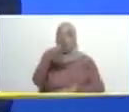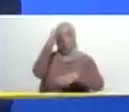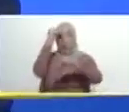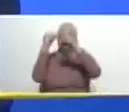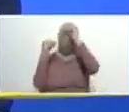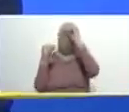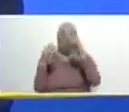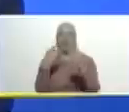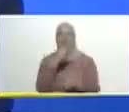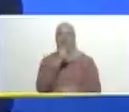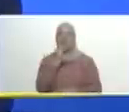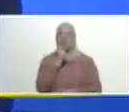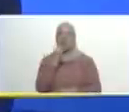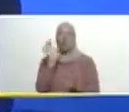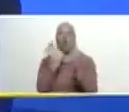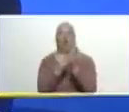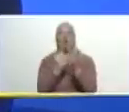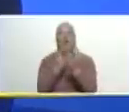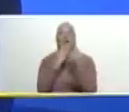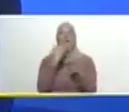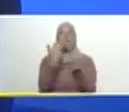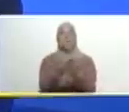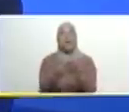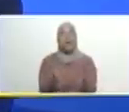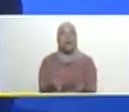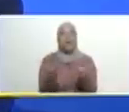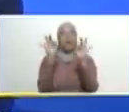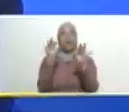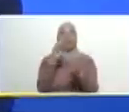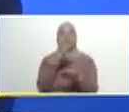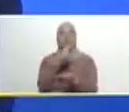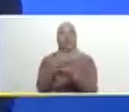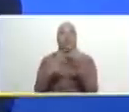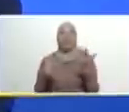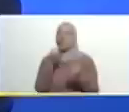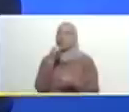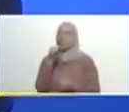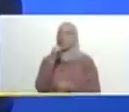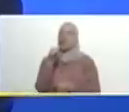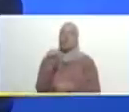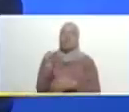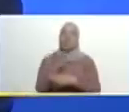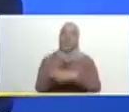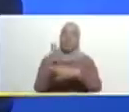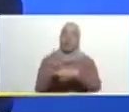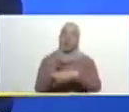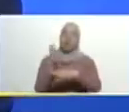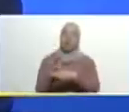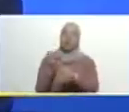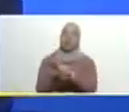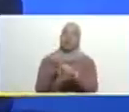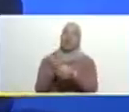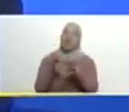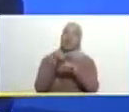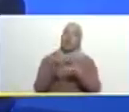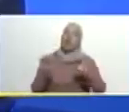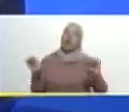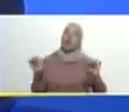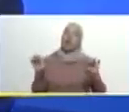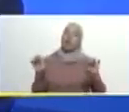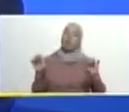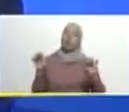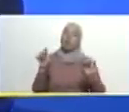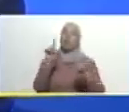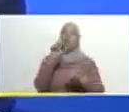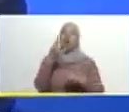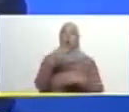inglés, vamos a establecer un plan especial bilingüe para avanzar en la educación de